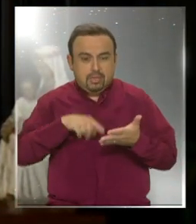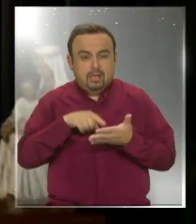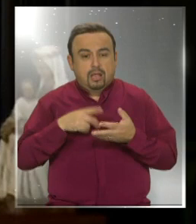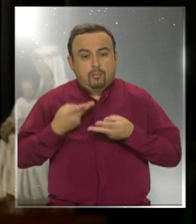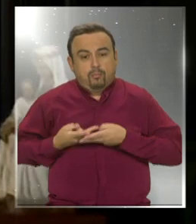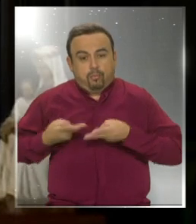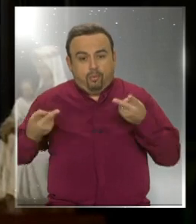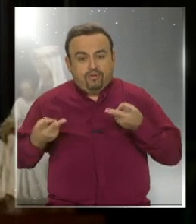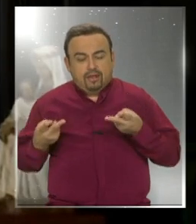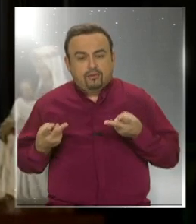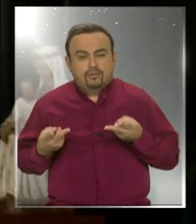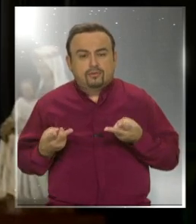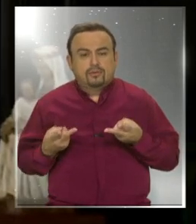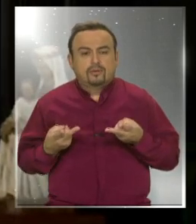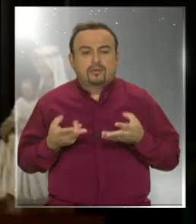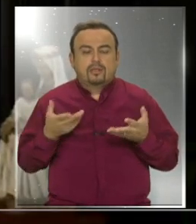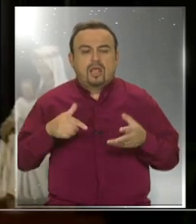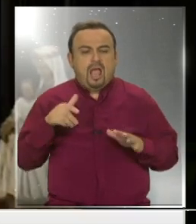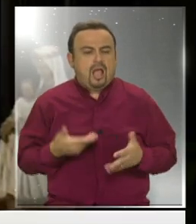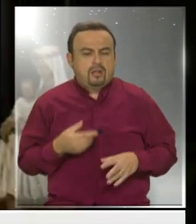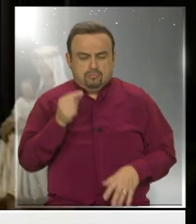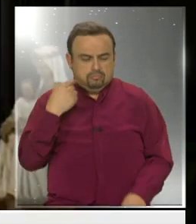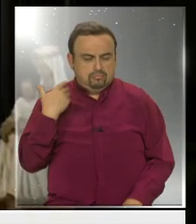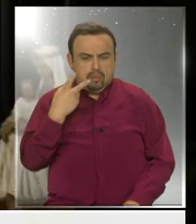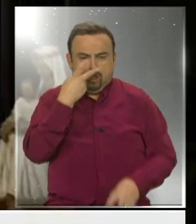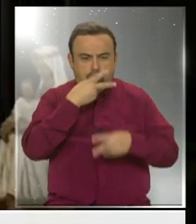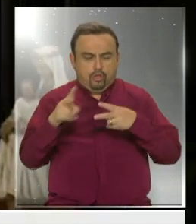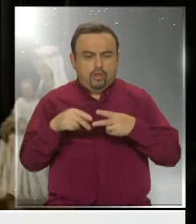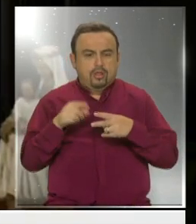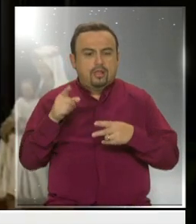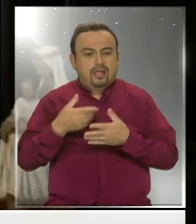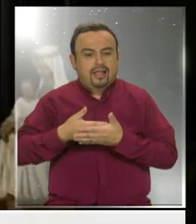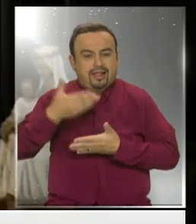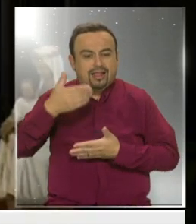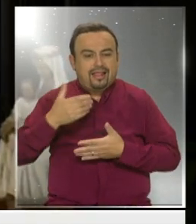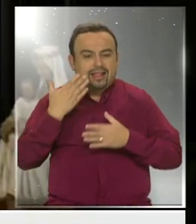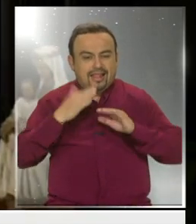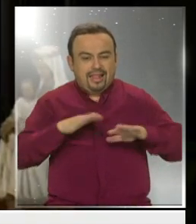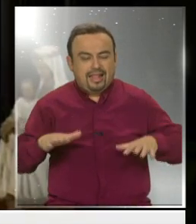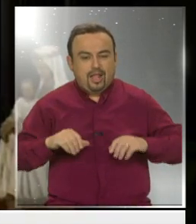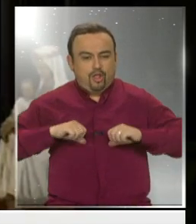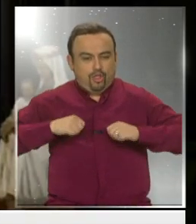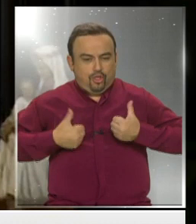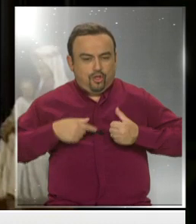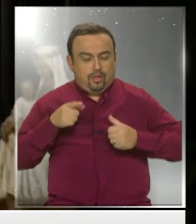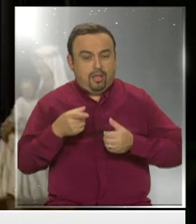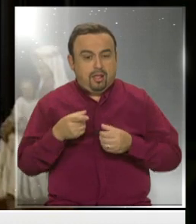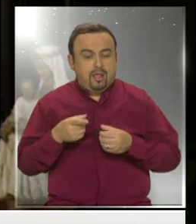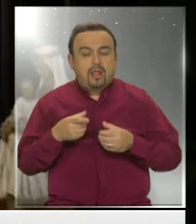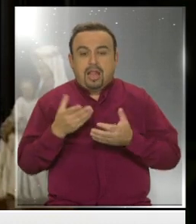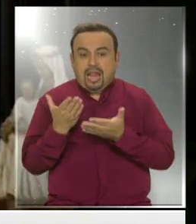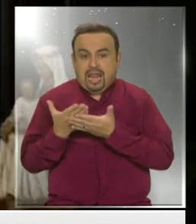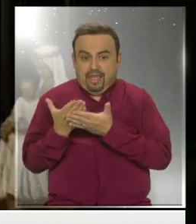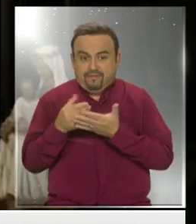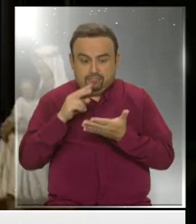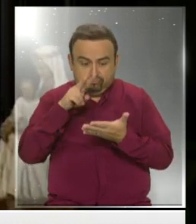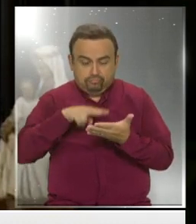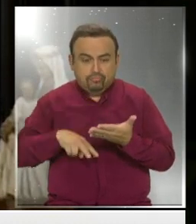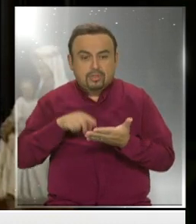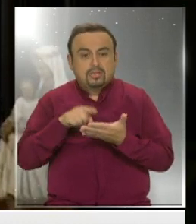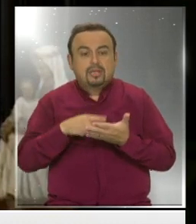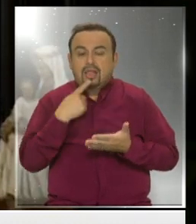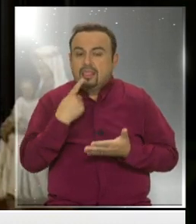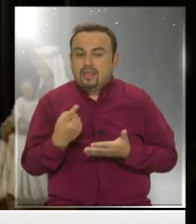publicado ahora hace dos semanas en lancet niña y debe ser que una muy buena revista dice que el